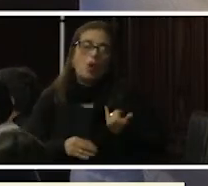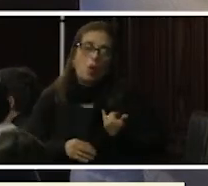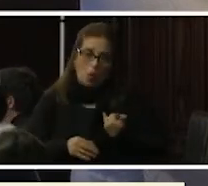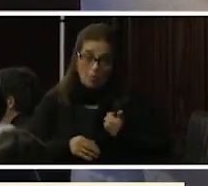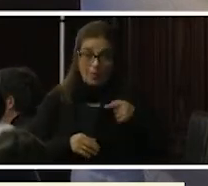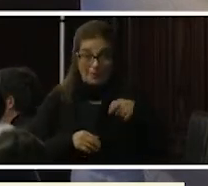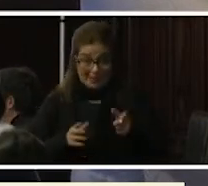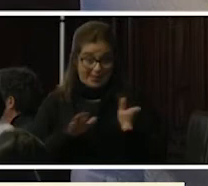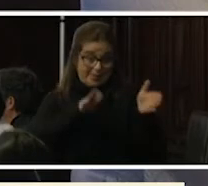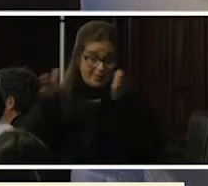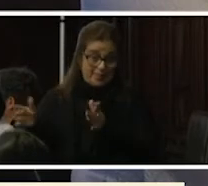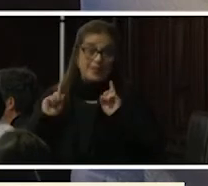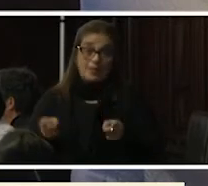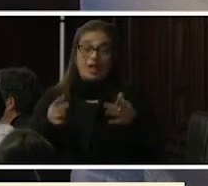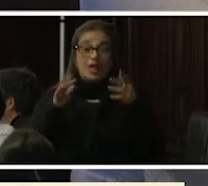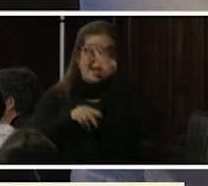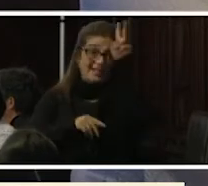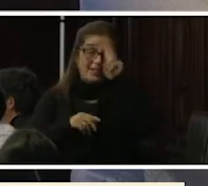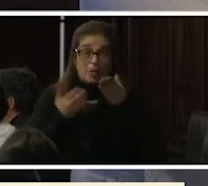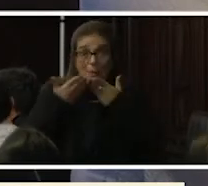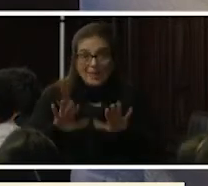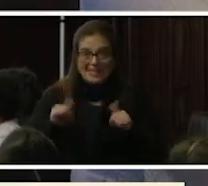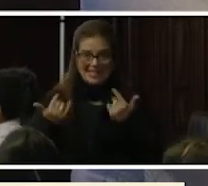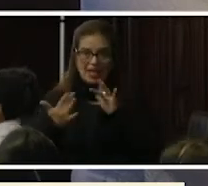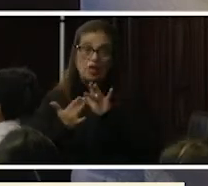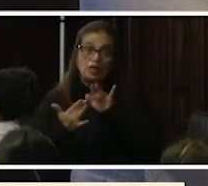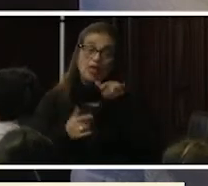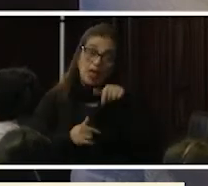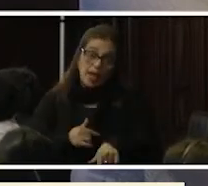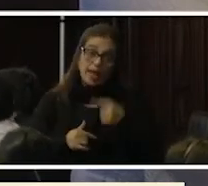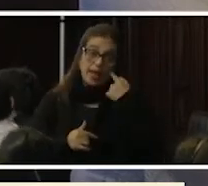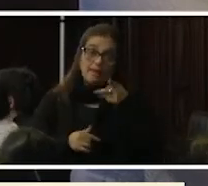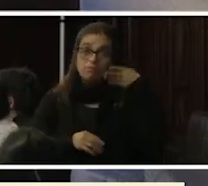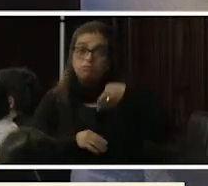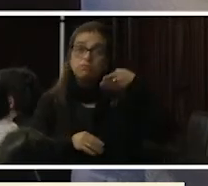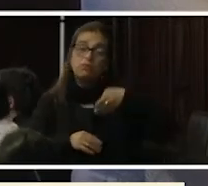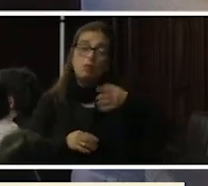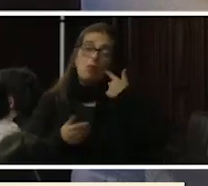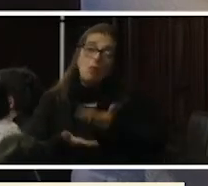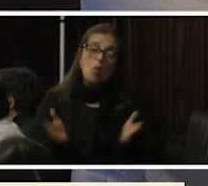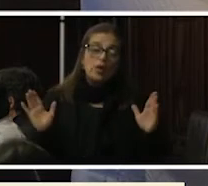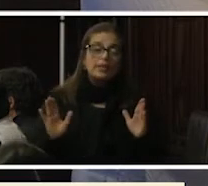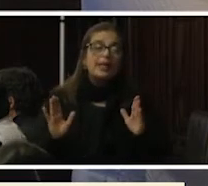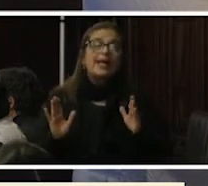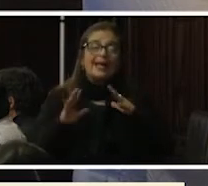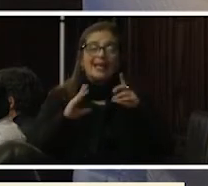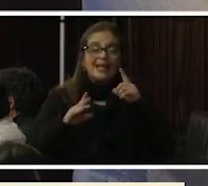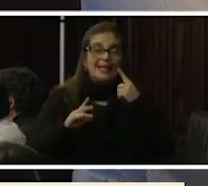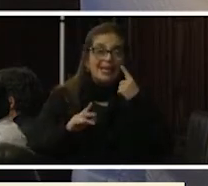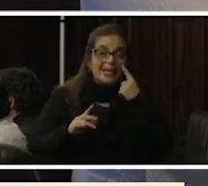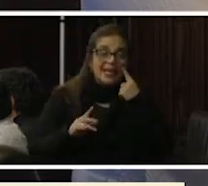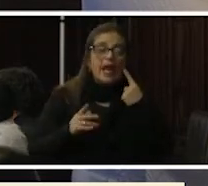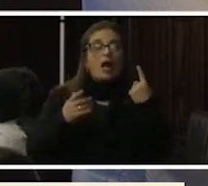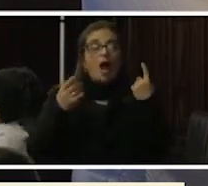que tienen los pueblos indígenas en contacto inicial, en donde la participación hace referencia a que se les considere como sujetos